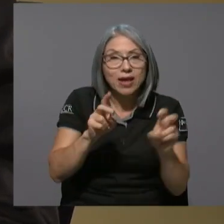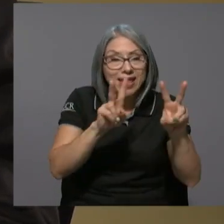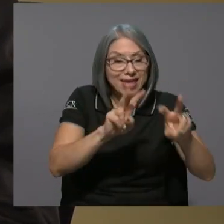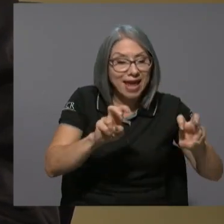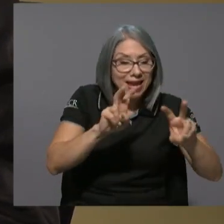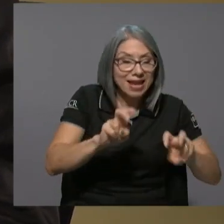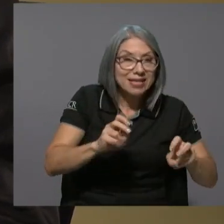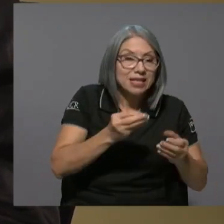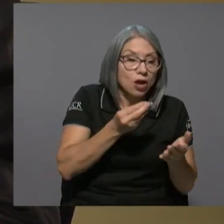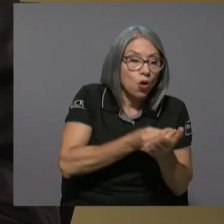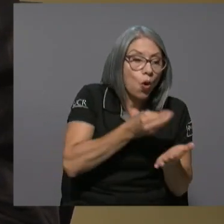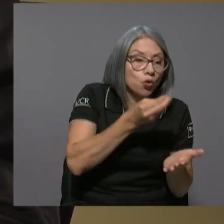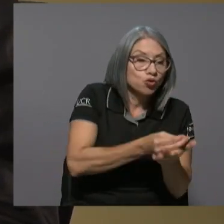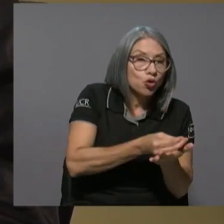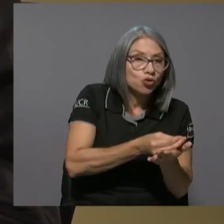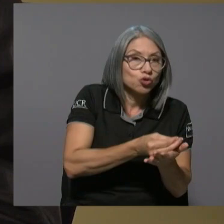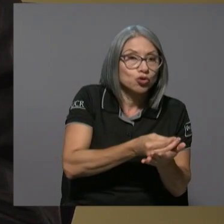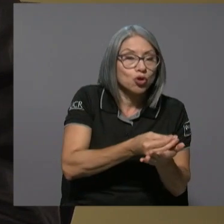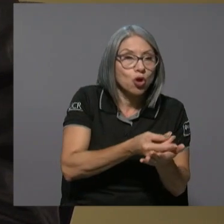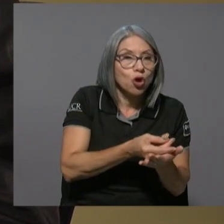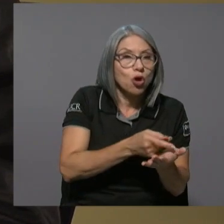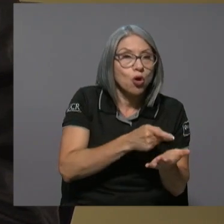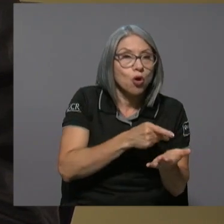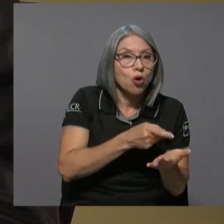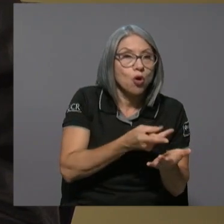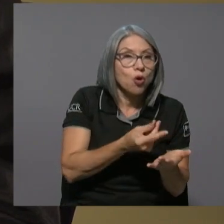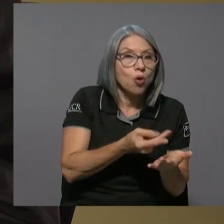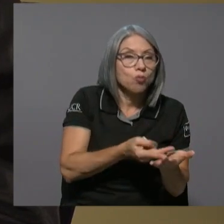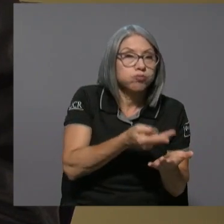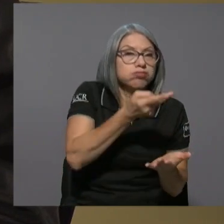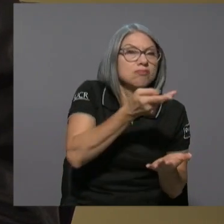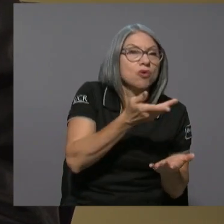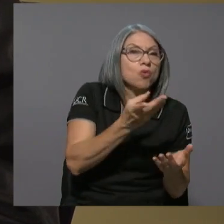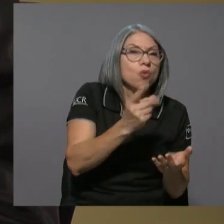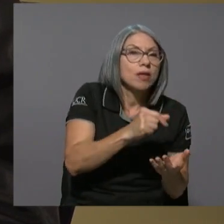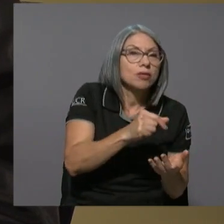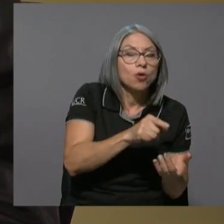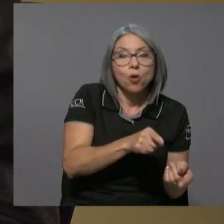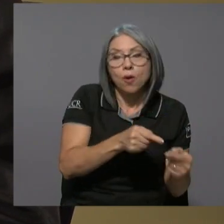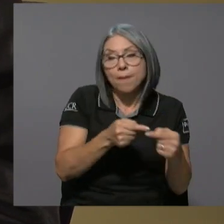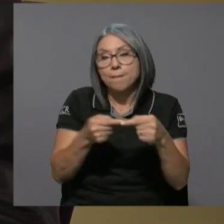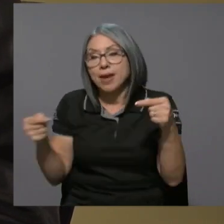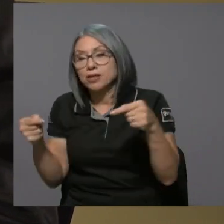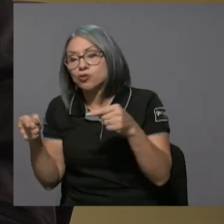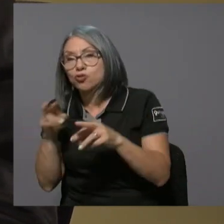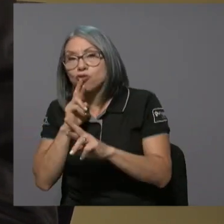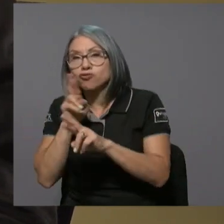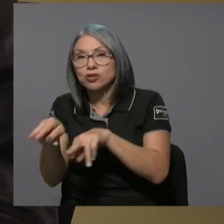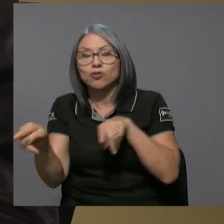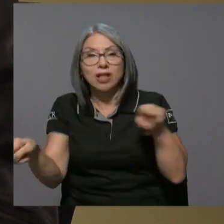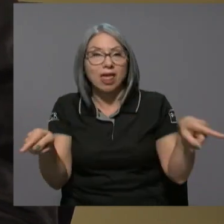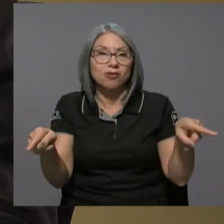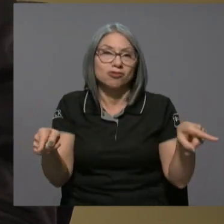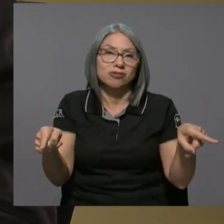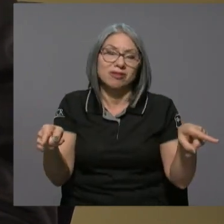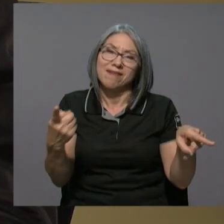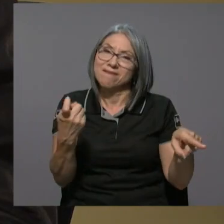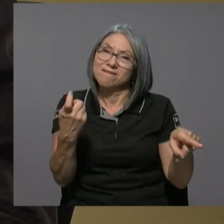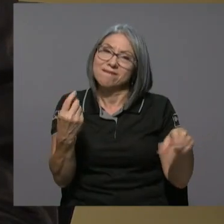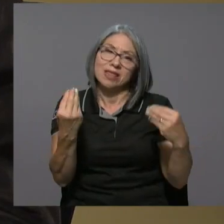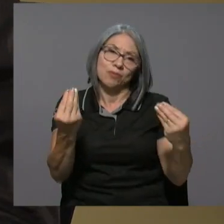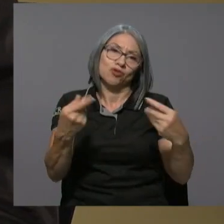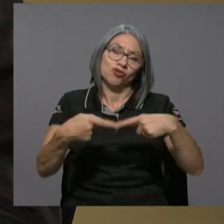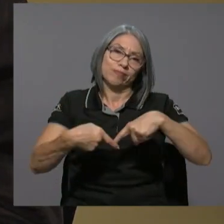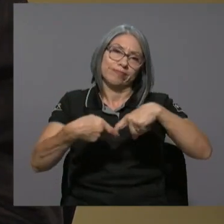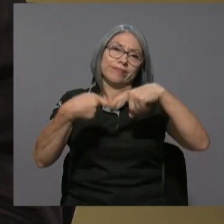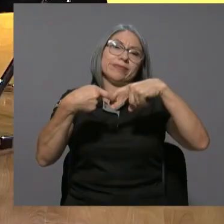los resultados, eso es muy escaso todavía. Todavía falta mucho con eso, ¿verdad? Y sí, y hay países, como